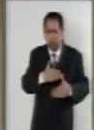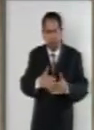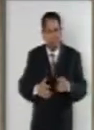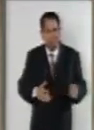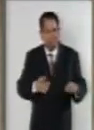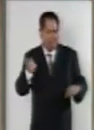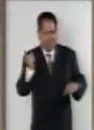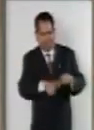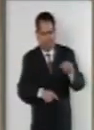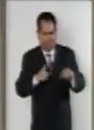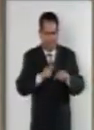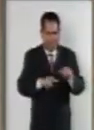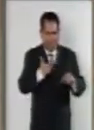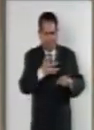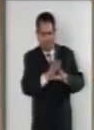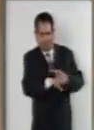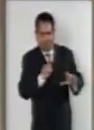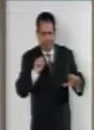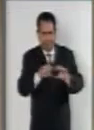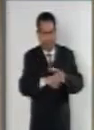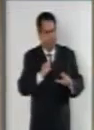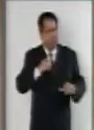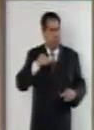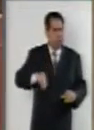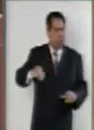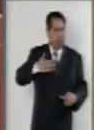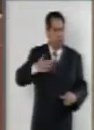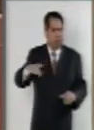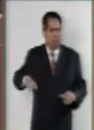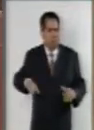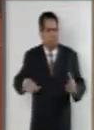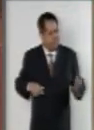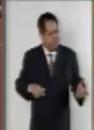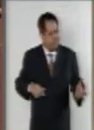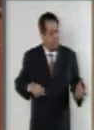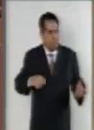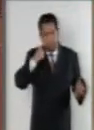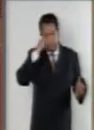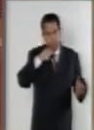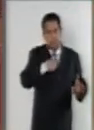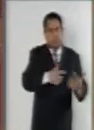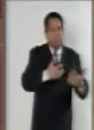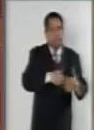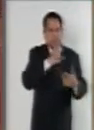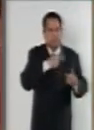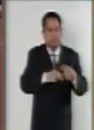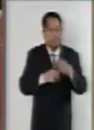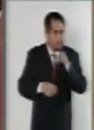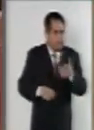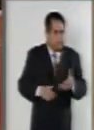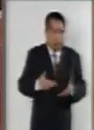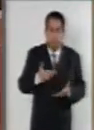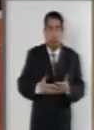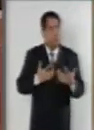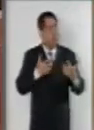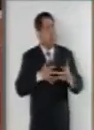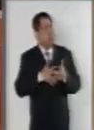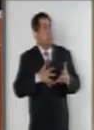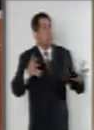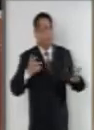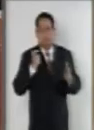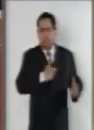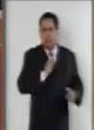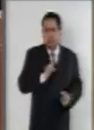les quitan gran parte de su ganancia para generar lo que está generando esta reforma